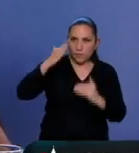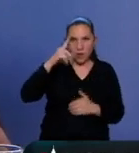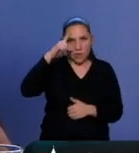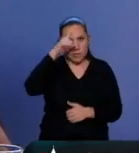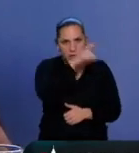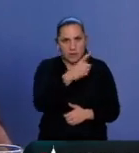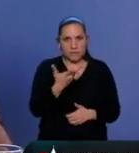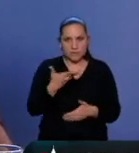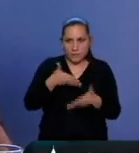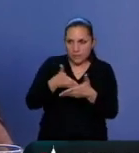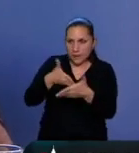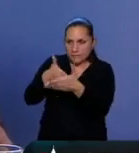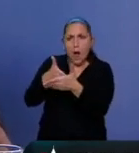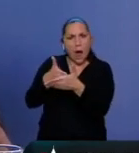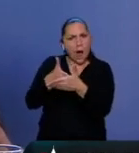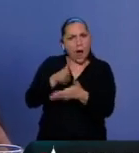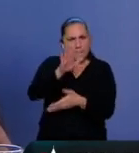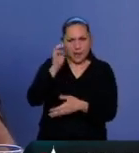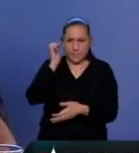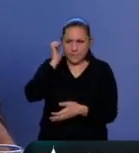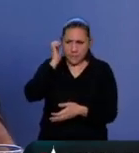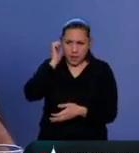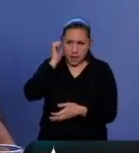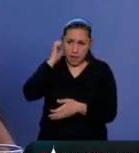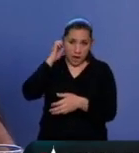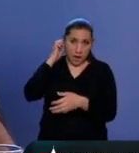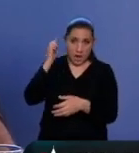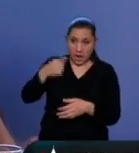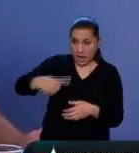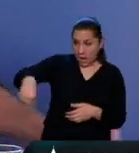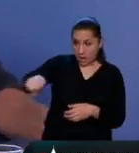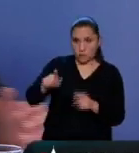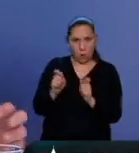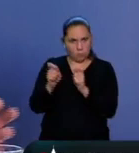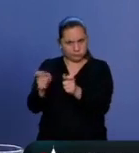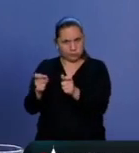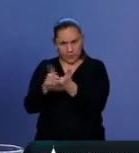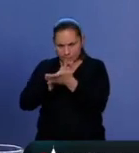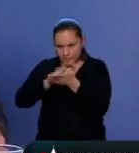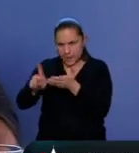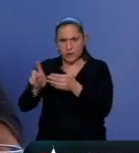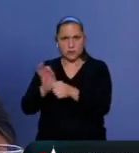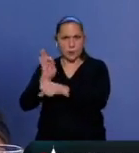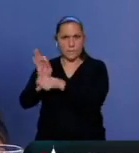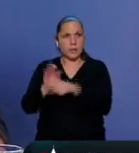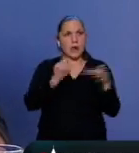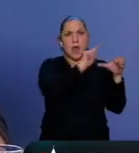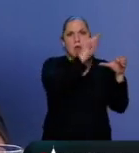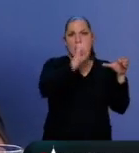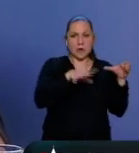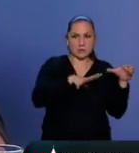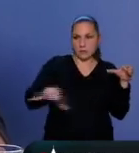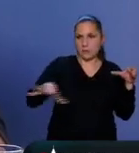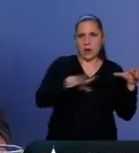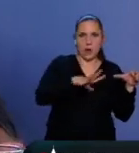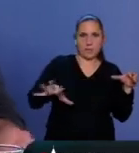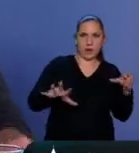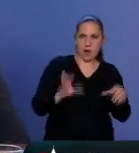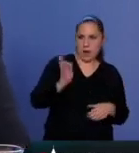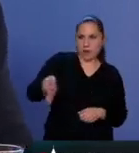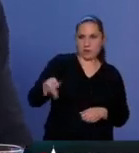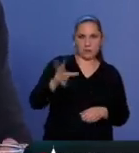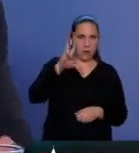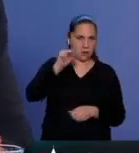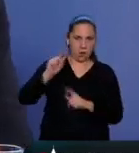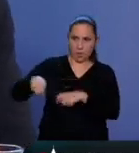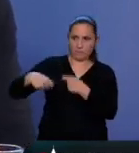a haber derechos y cuando empieza a haber oportunidades de desarrollo, ellos se apanican y las quieren blindar nada más por un pequeño sector. Totalmente. Yo creo que es que bueno